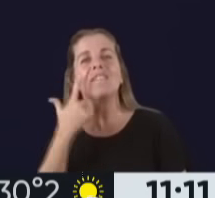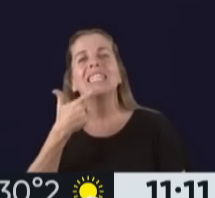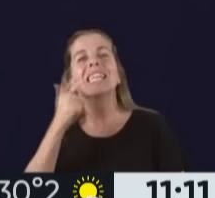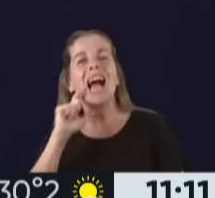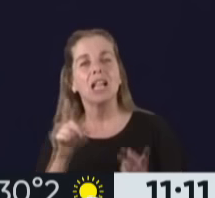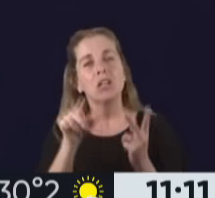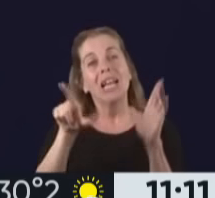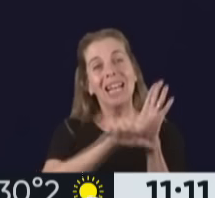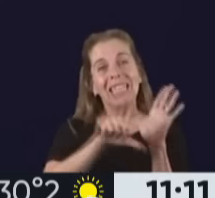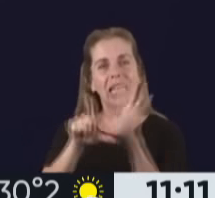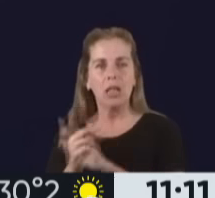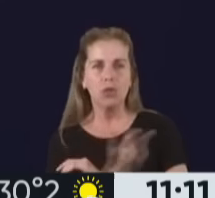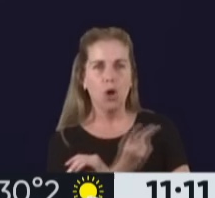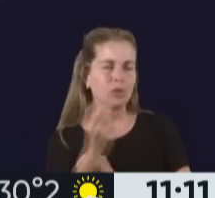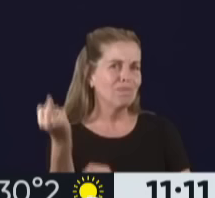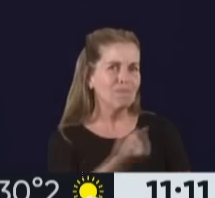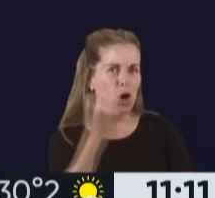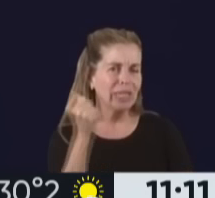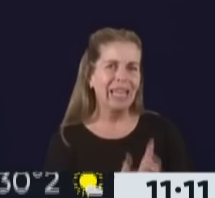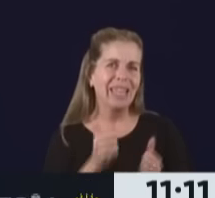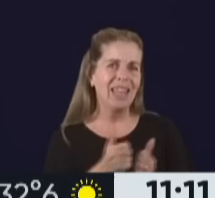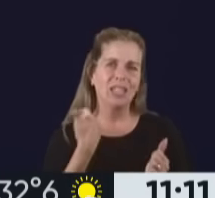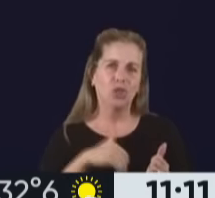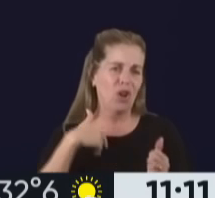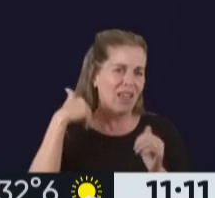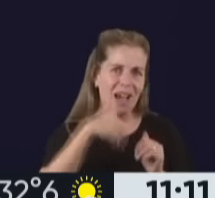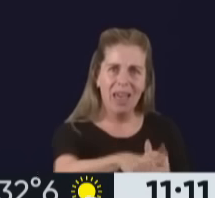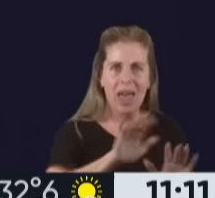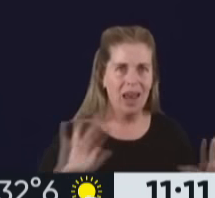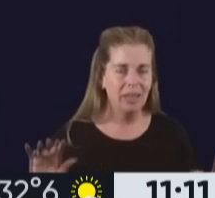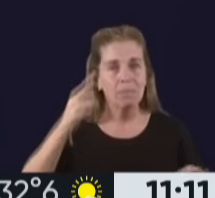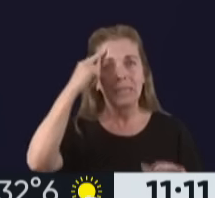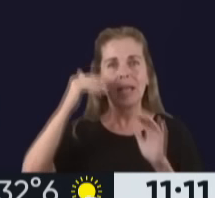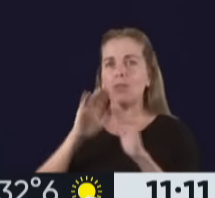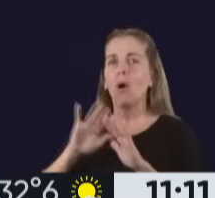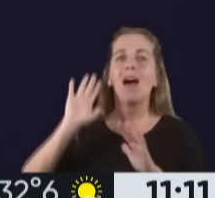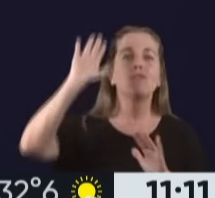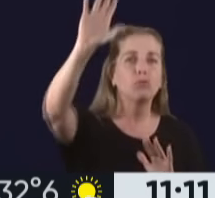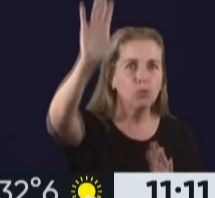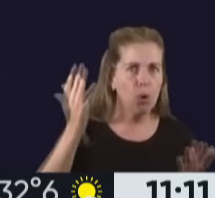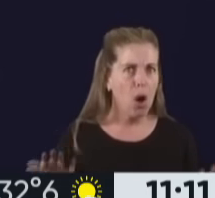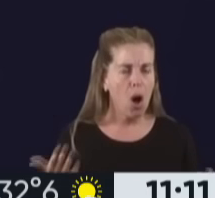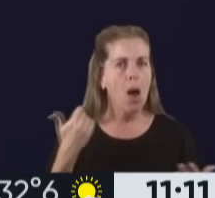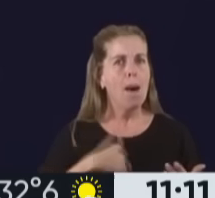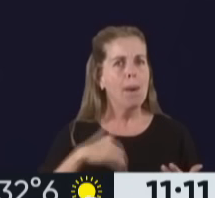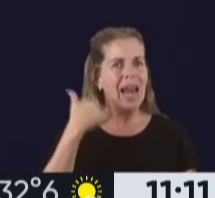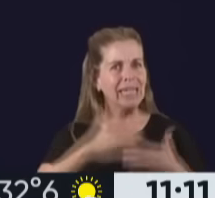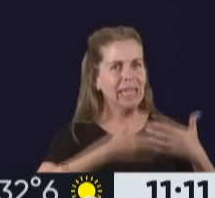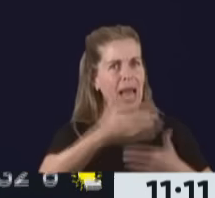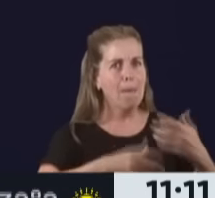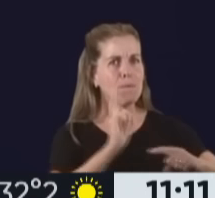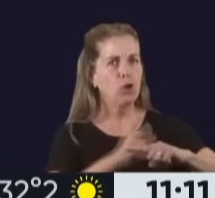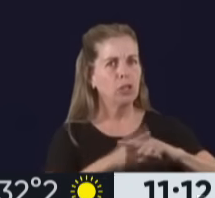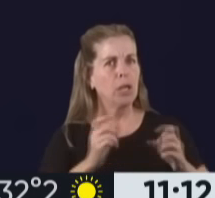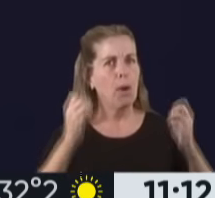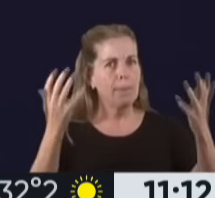argentina reciente y constituirán un punto de inflexión de cara al futuro de prosperidad de nuestra querida nación.